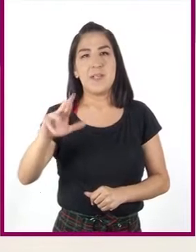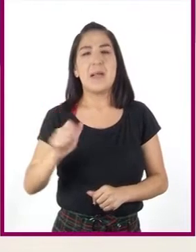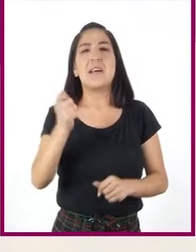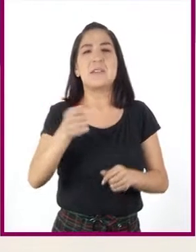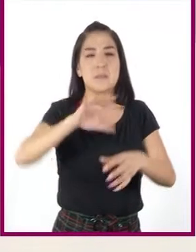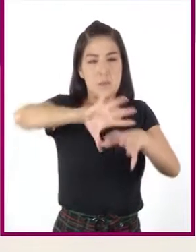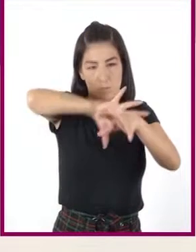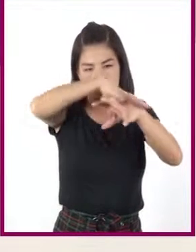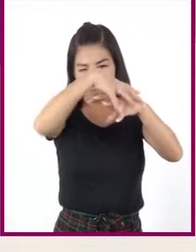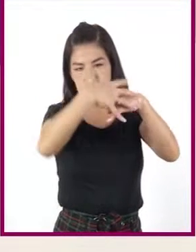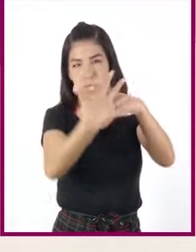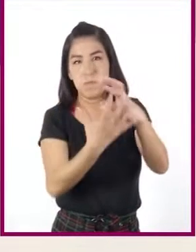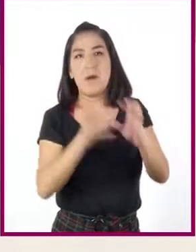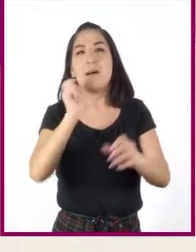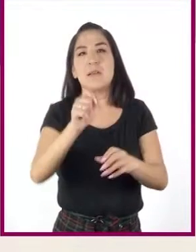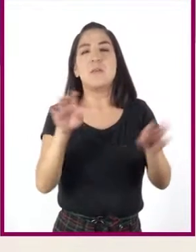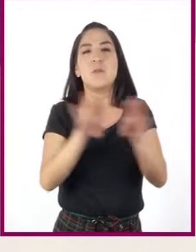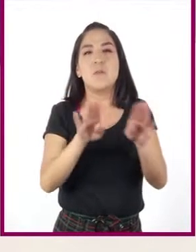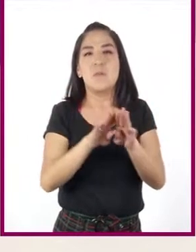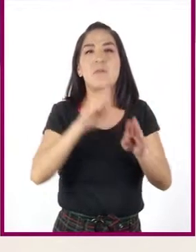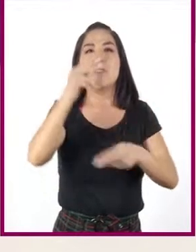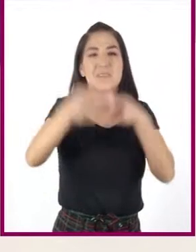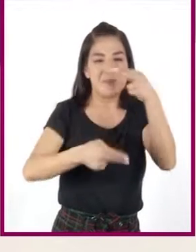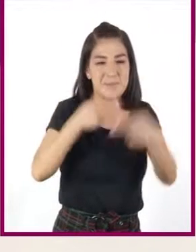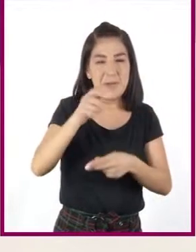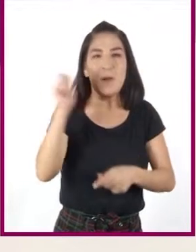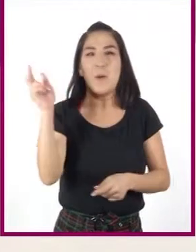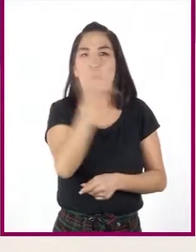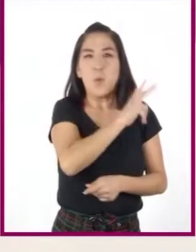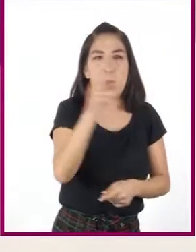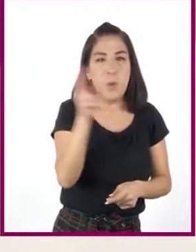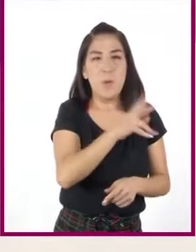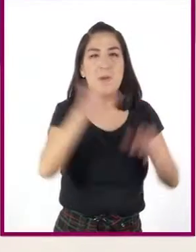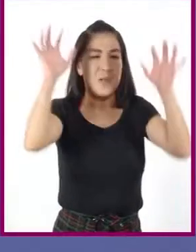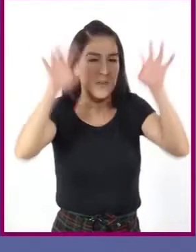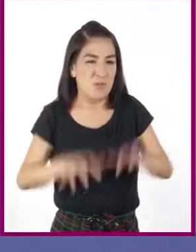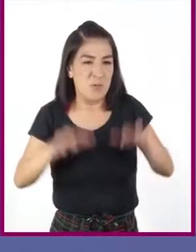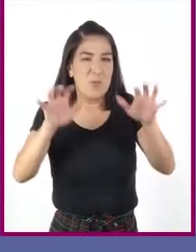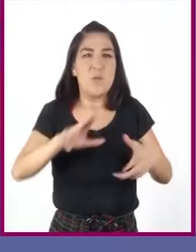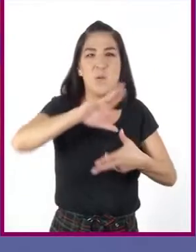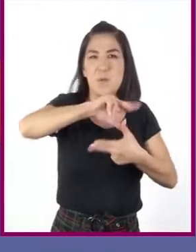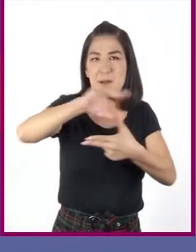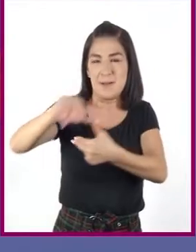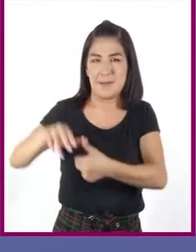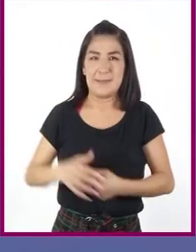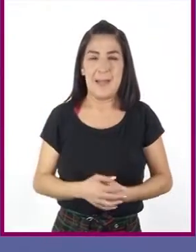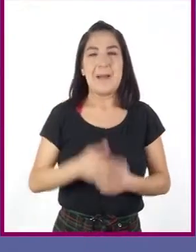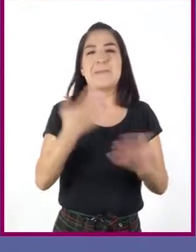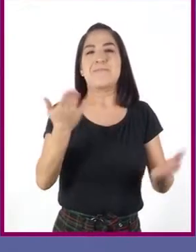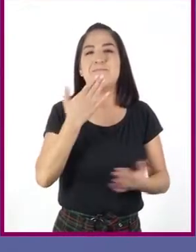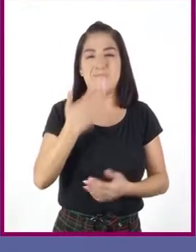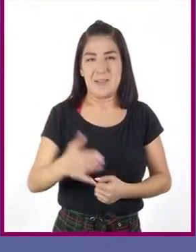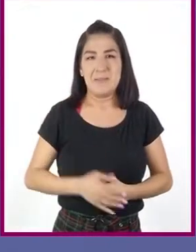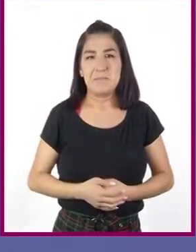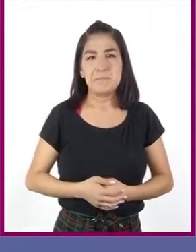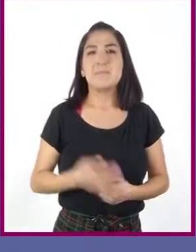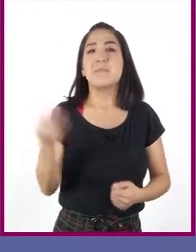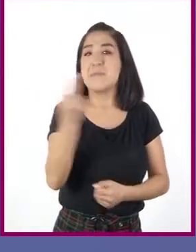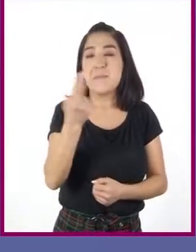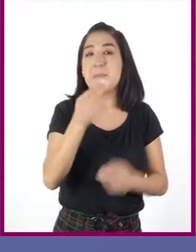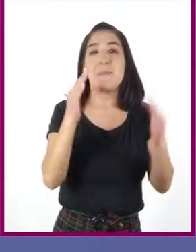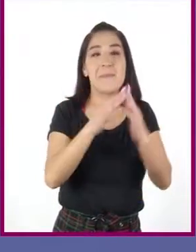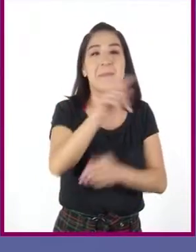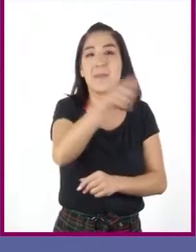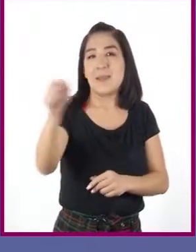se desarrollan todos los fenómenos climáticos y meteorológicos que conocemos. Perfecto. ¿Y qué necesitan en casa